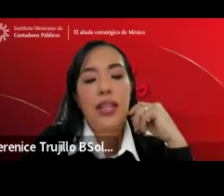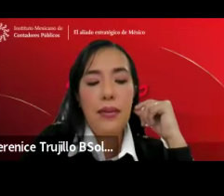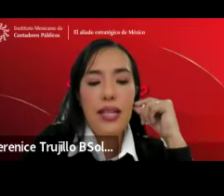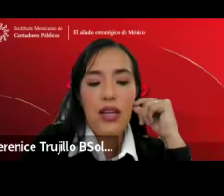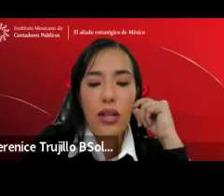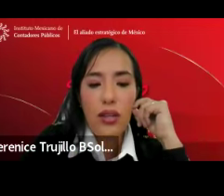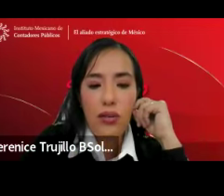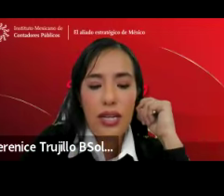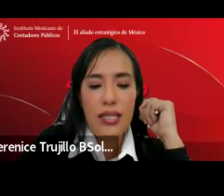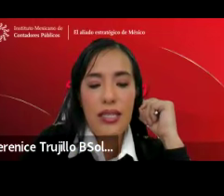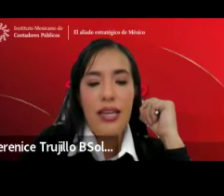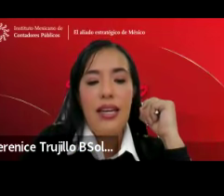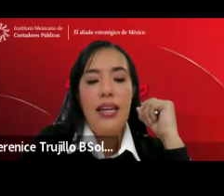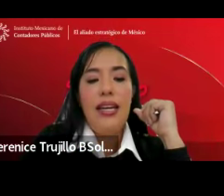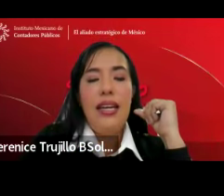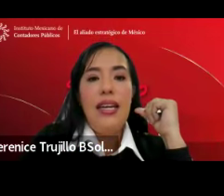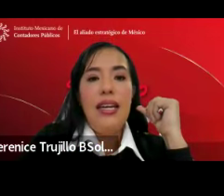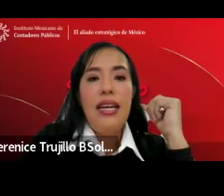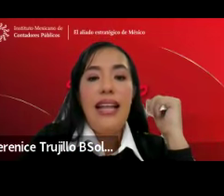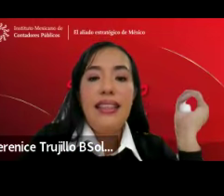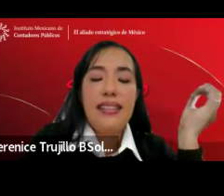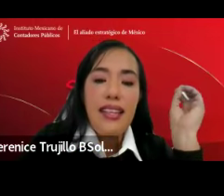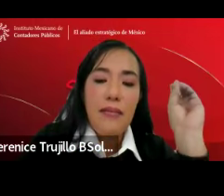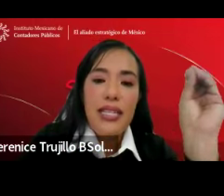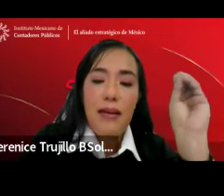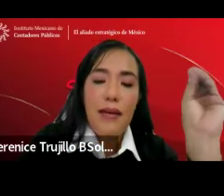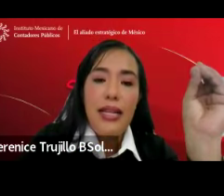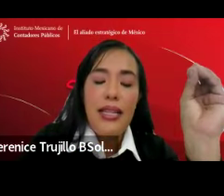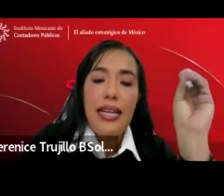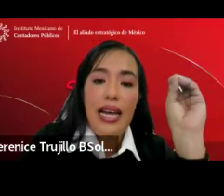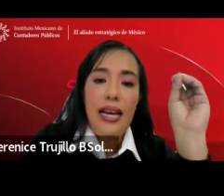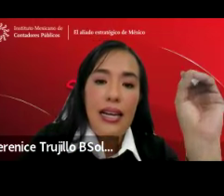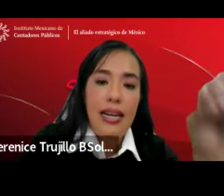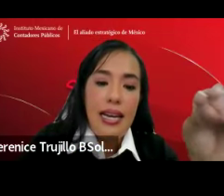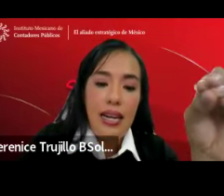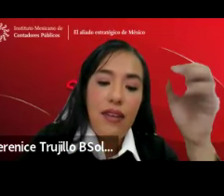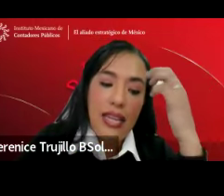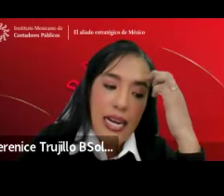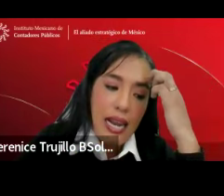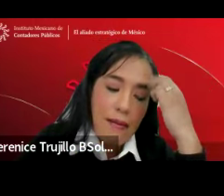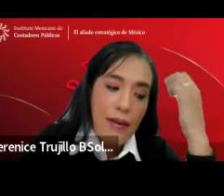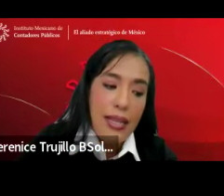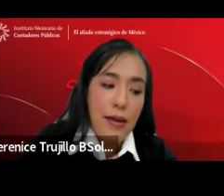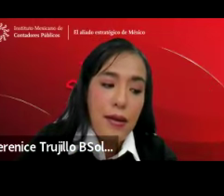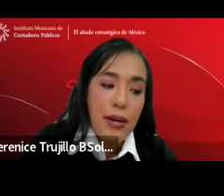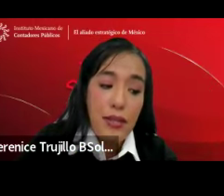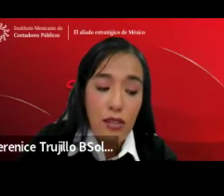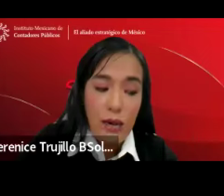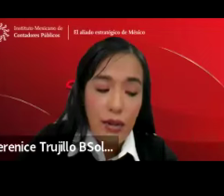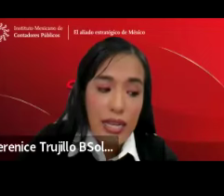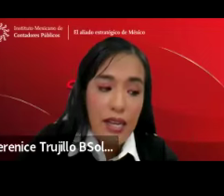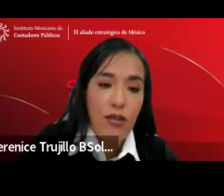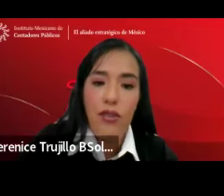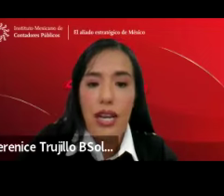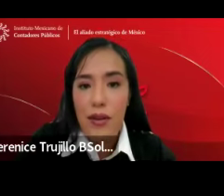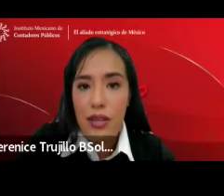el reporte de 24 horas. Antes nada más hablaban en la ley federal, hablaban de prevención